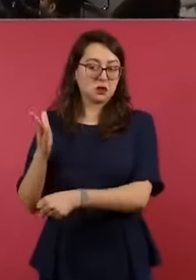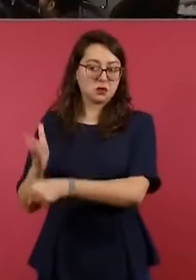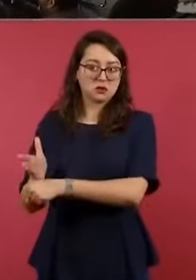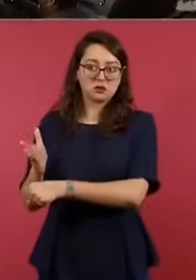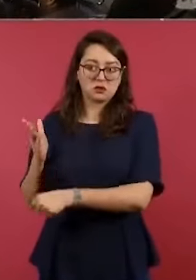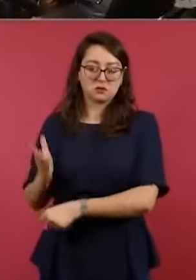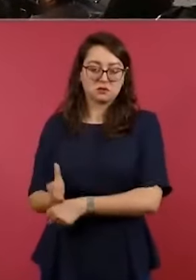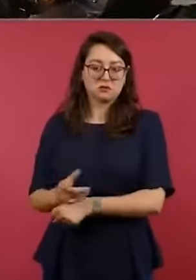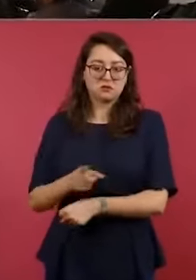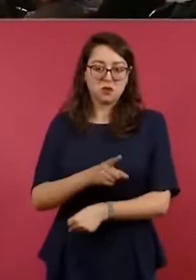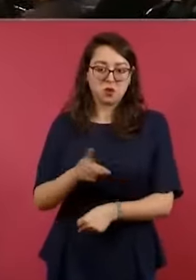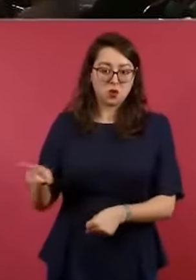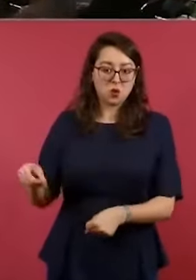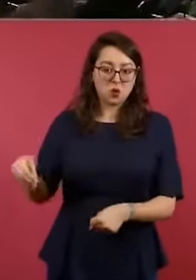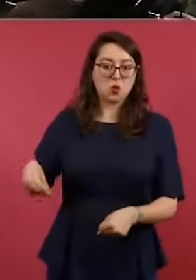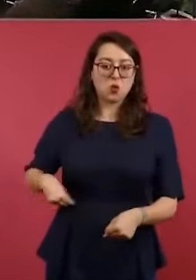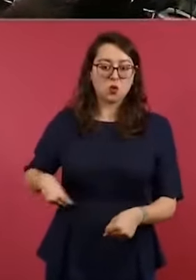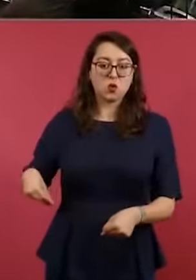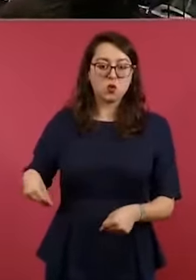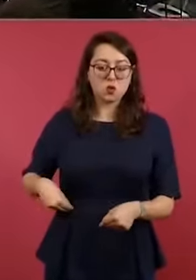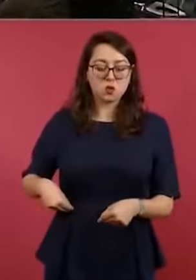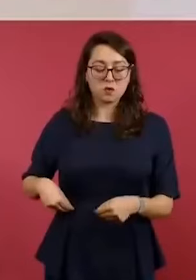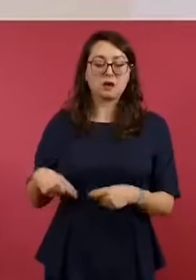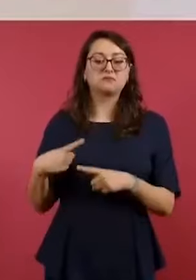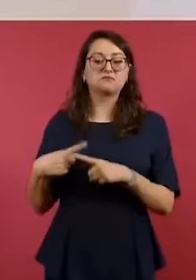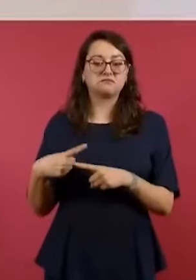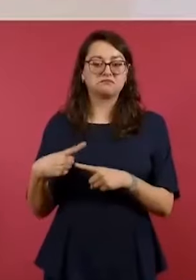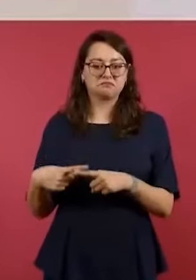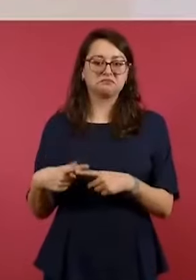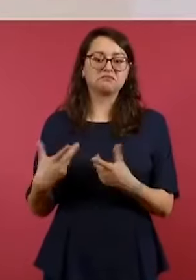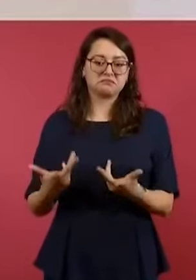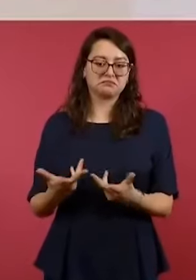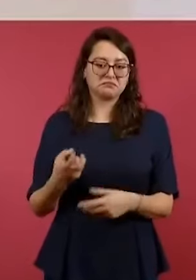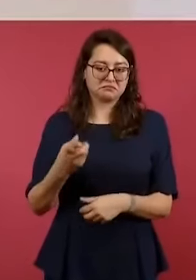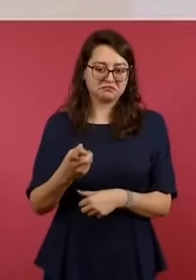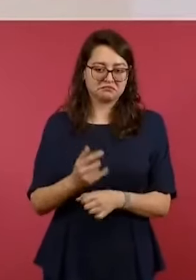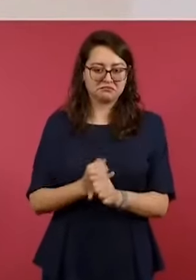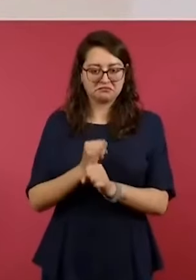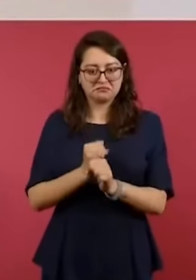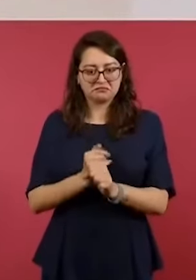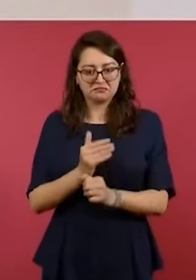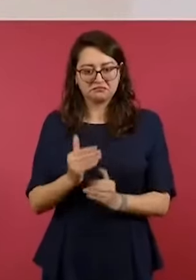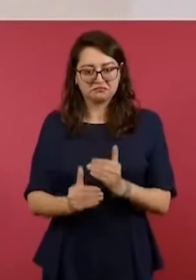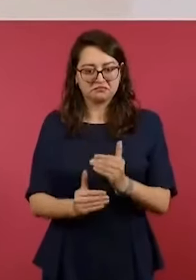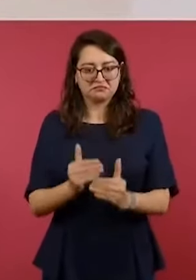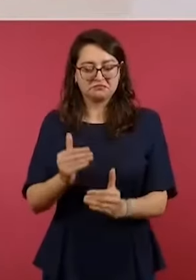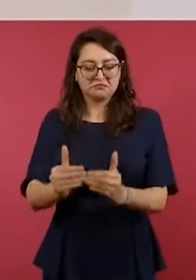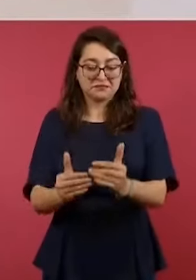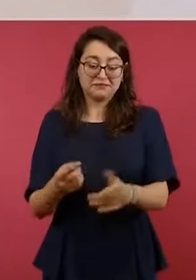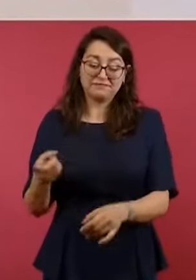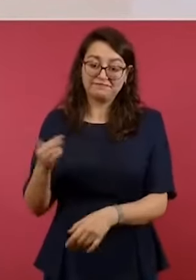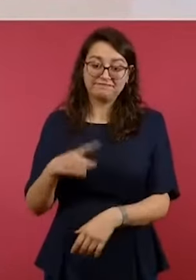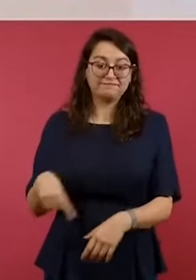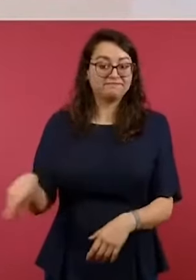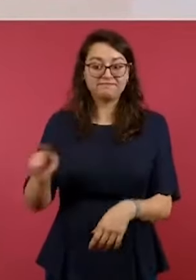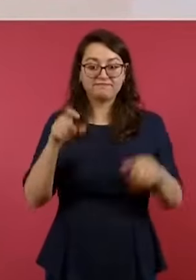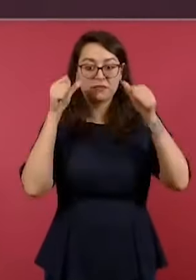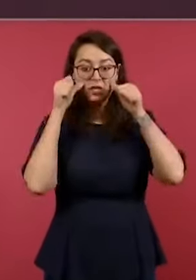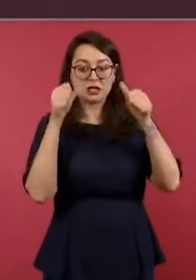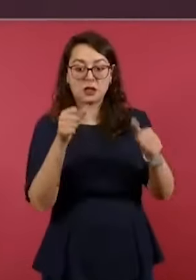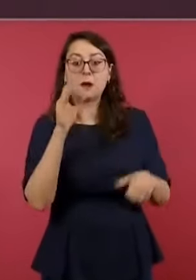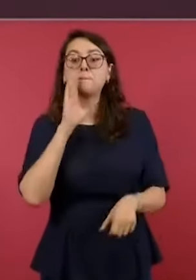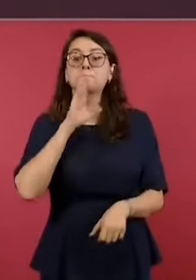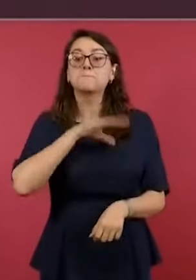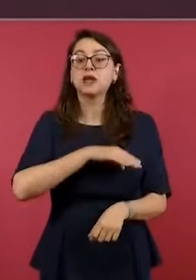de los cadetes que murieron en el mar en Ensenada, Baja California, y determinar las responsabilidades correspondientes. Además, se está brindando apoyo a las